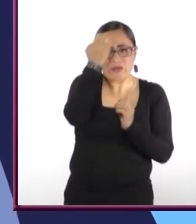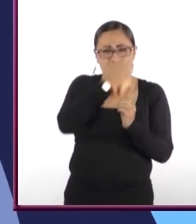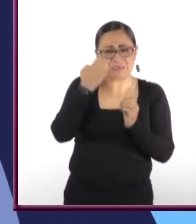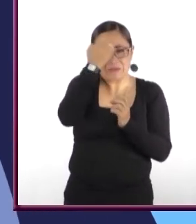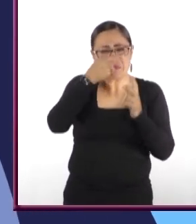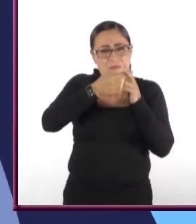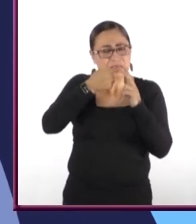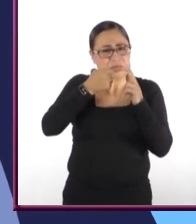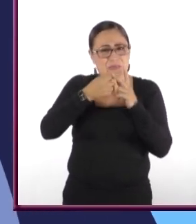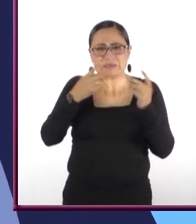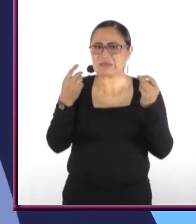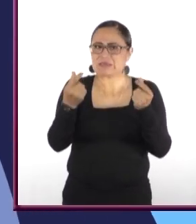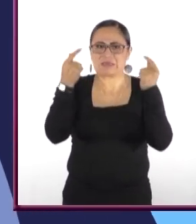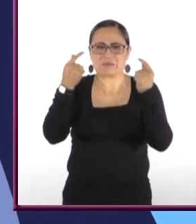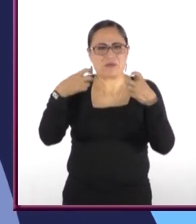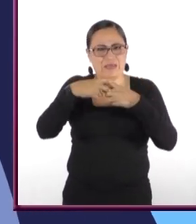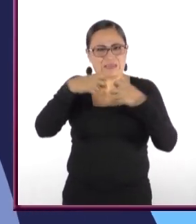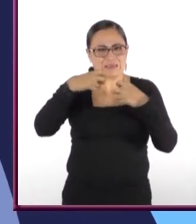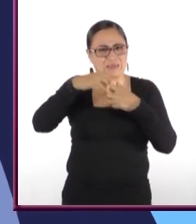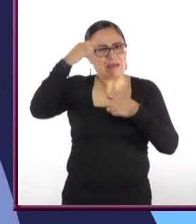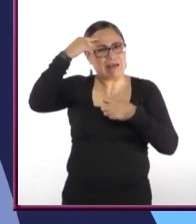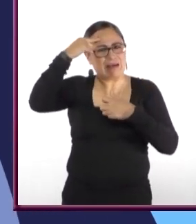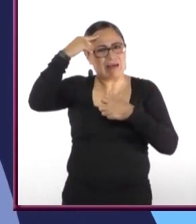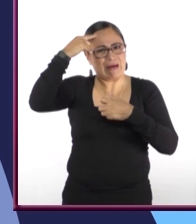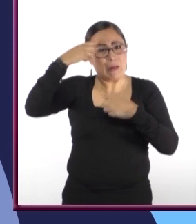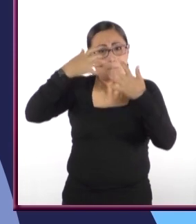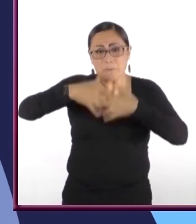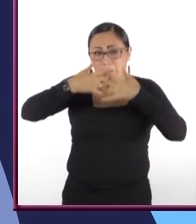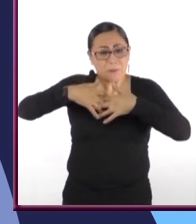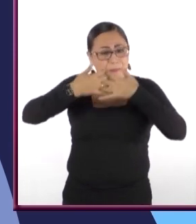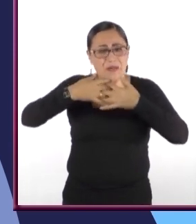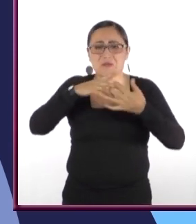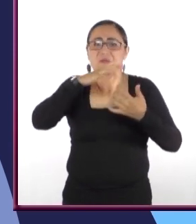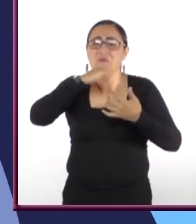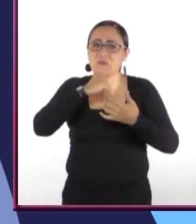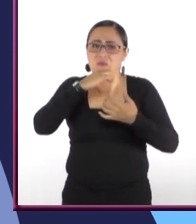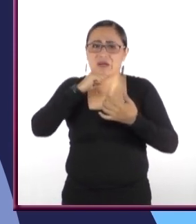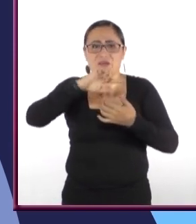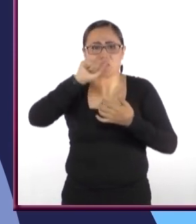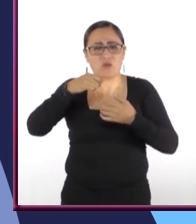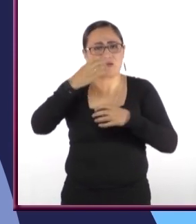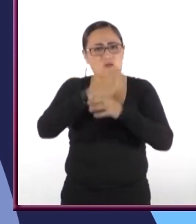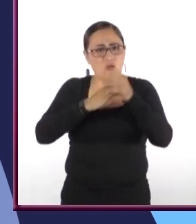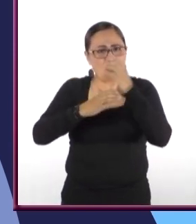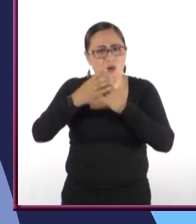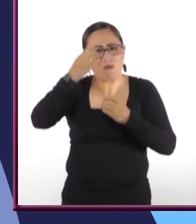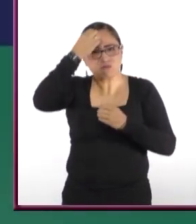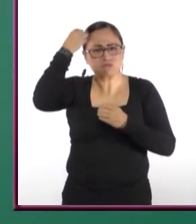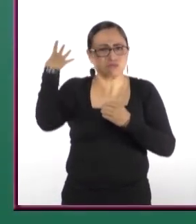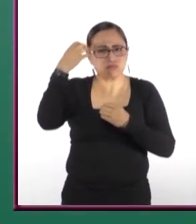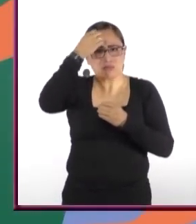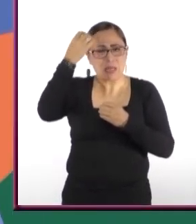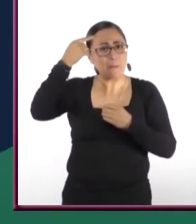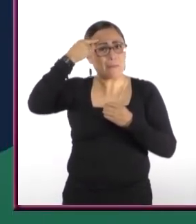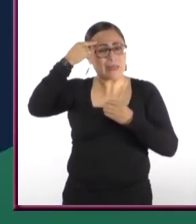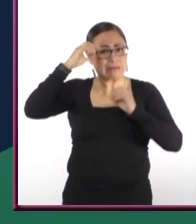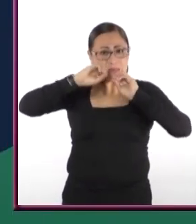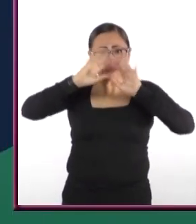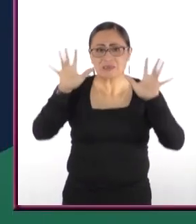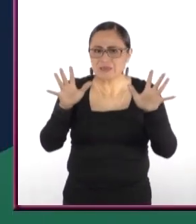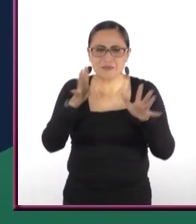de matemáticas. El estrés bloquea al cerebro pensante. Olvidamos cosas y no podemos pensar con